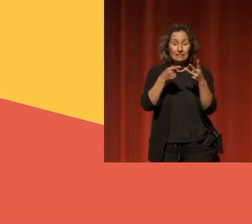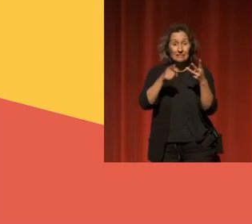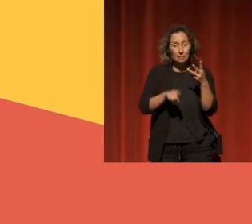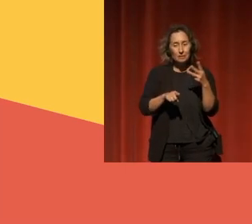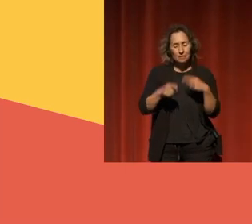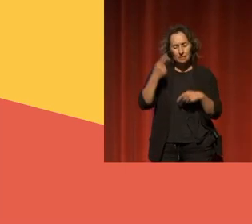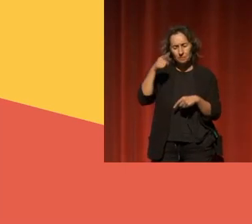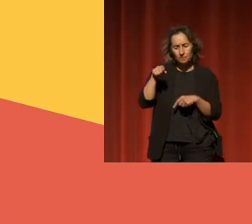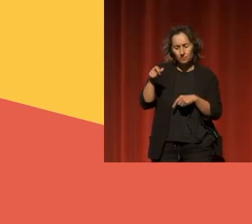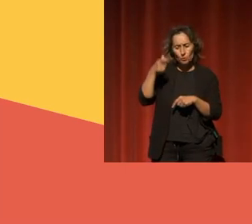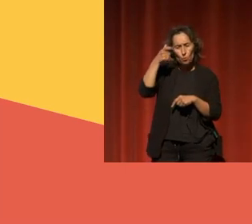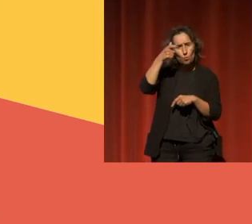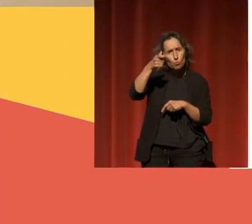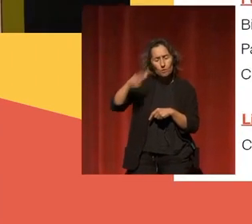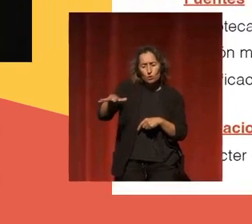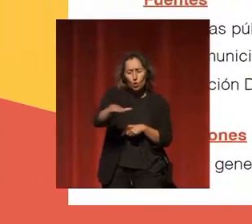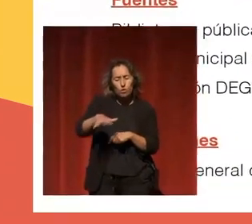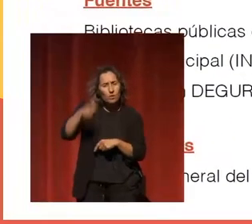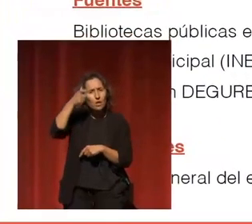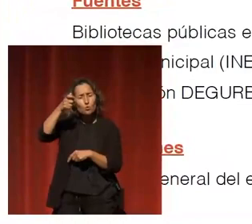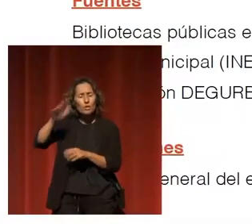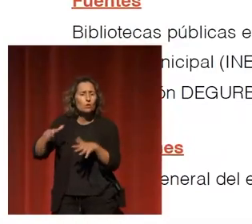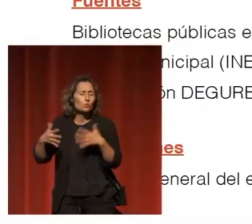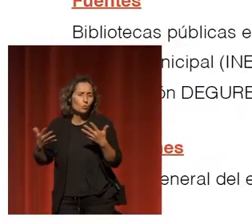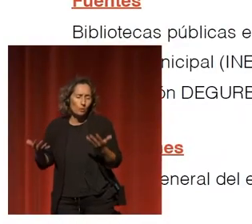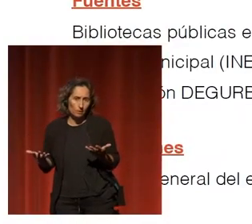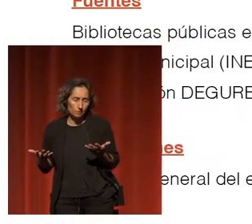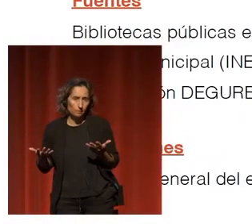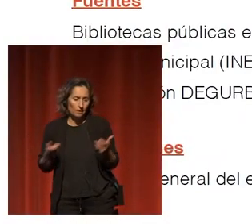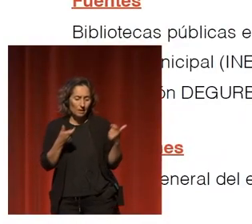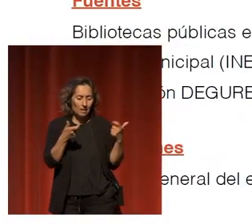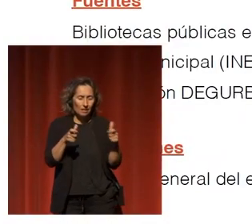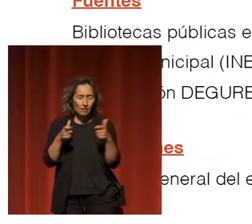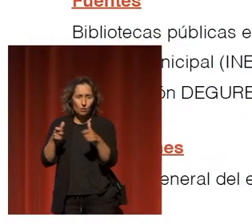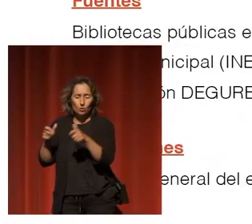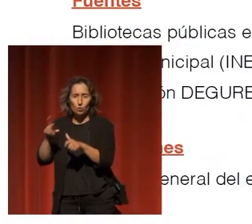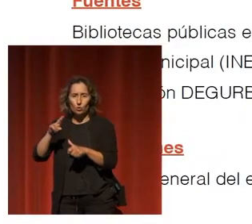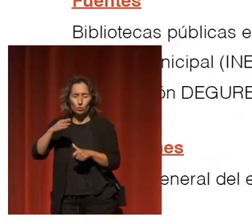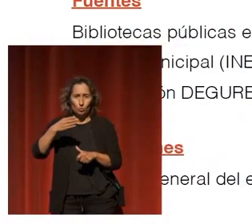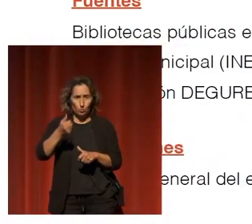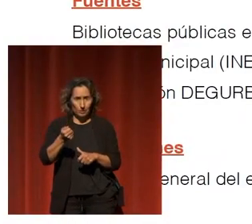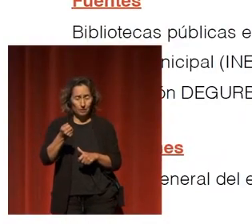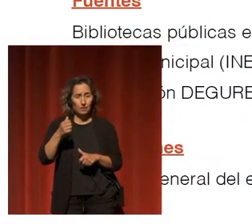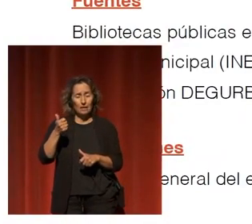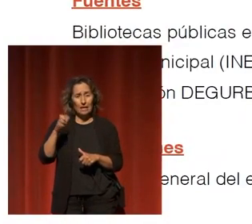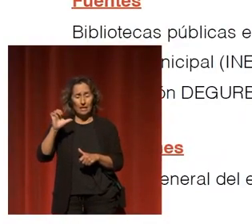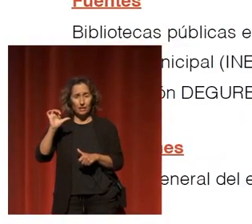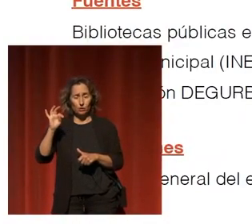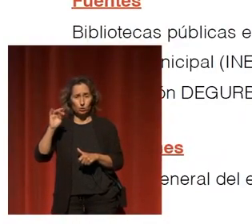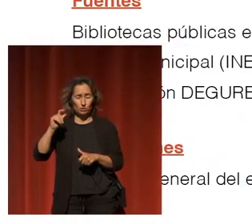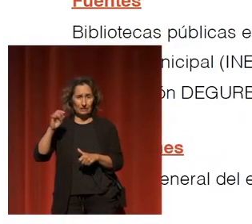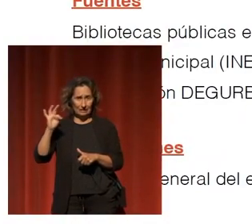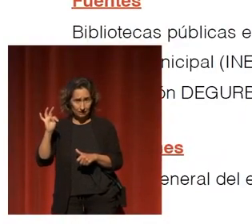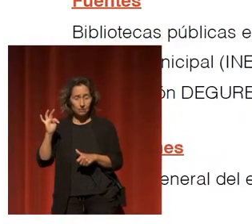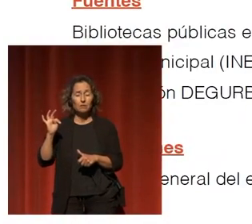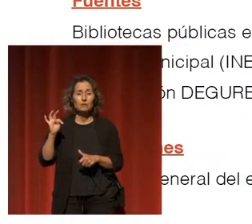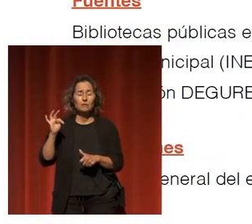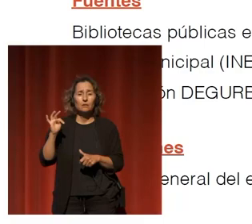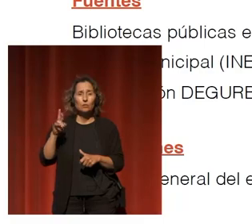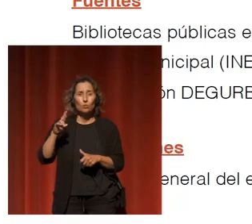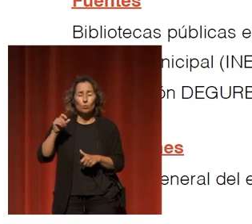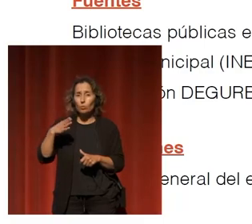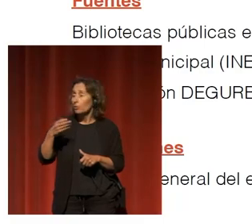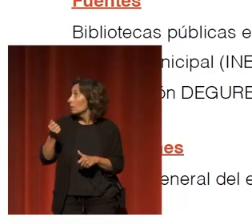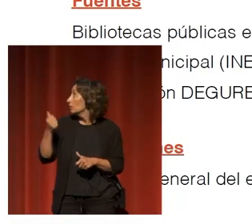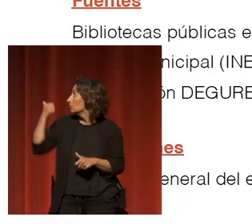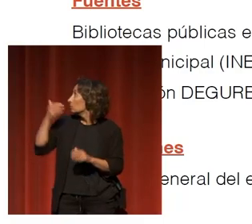zonas Rurales o los municipios Rurales la clasificación de gurba de eurostat de gurba Qué es de gurba significa degree